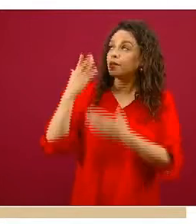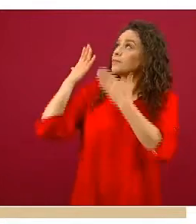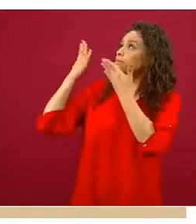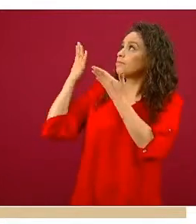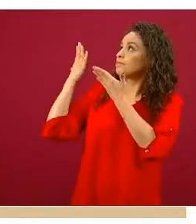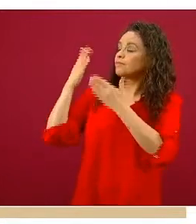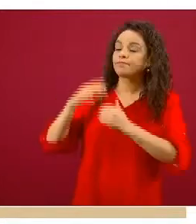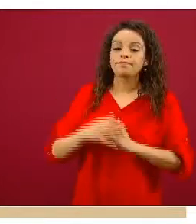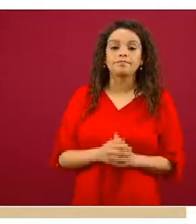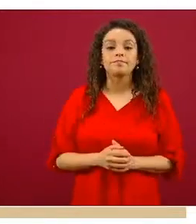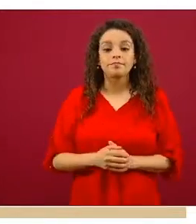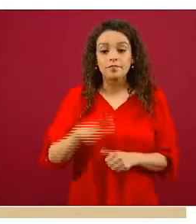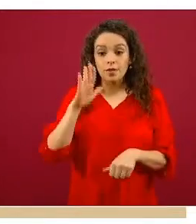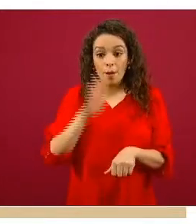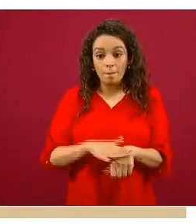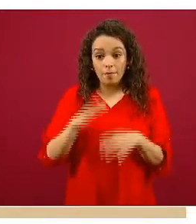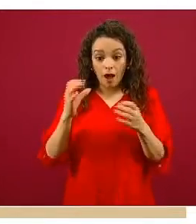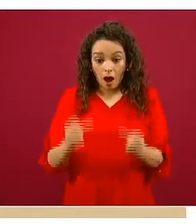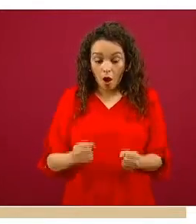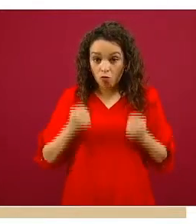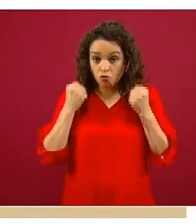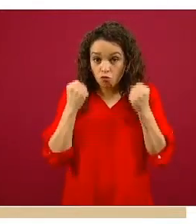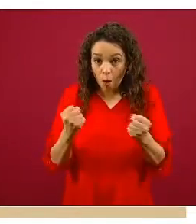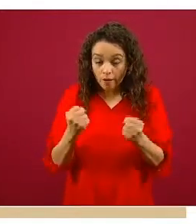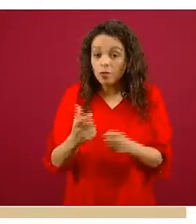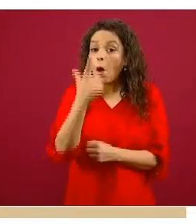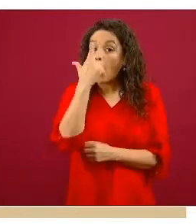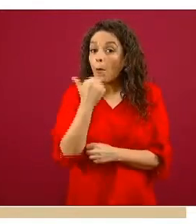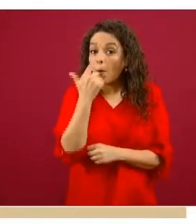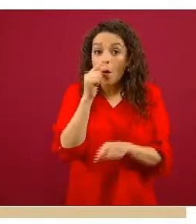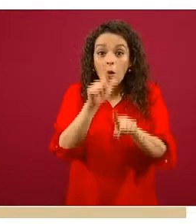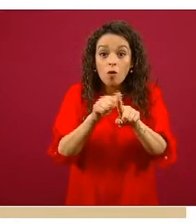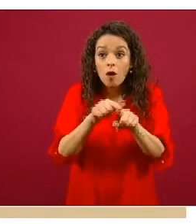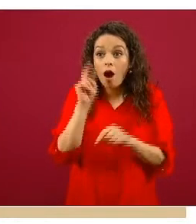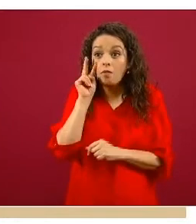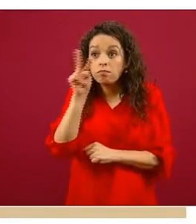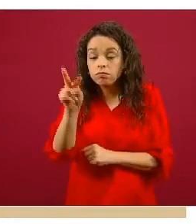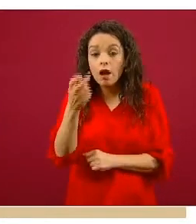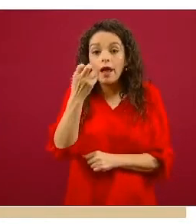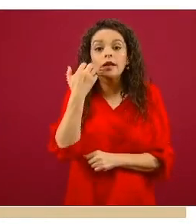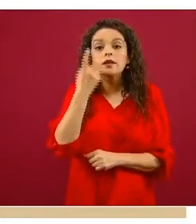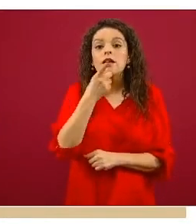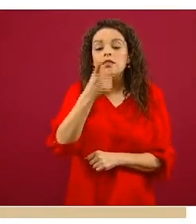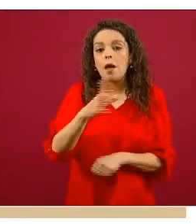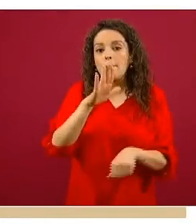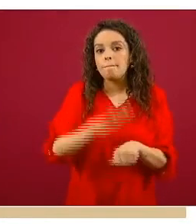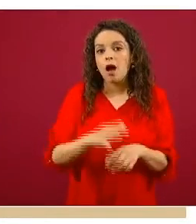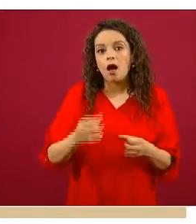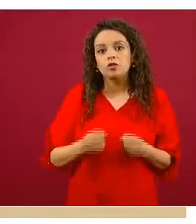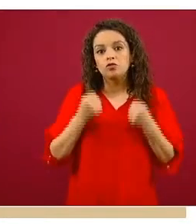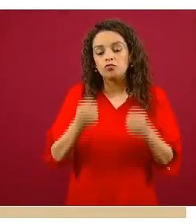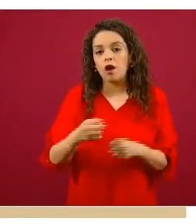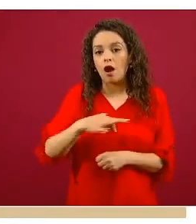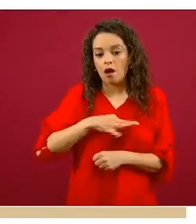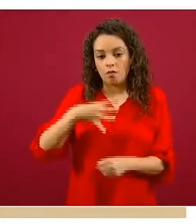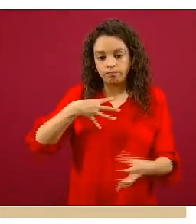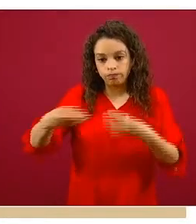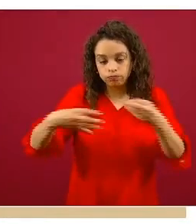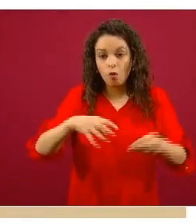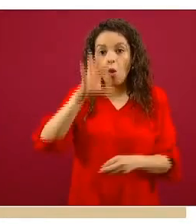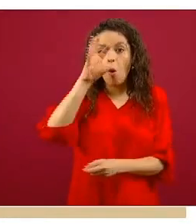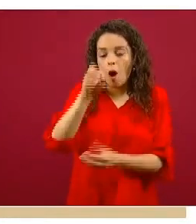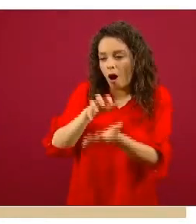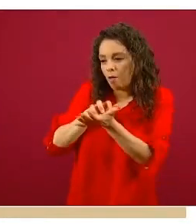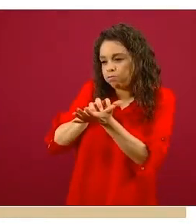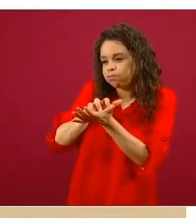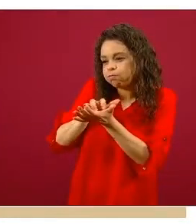siguiente: mientras más intensa sea el color rojo, entonces es más intensa la transmisión o la cantidad